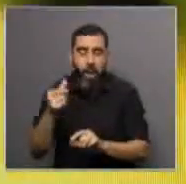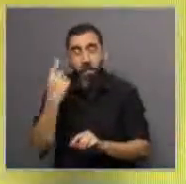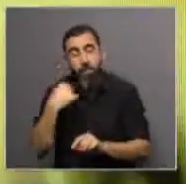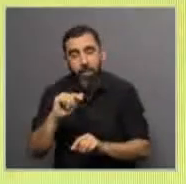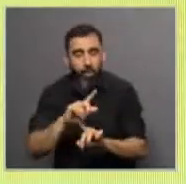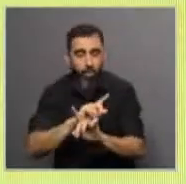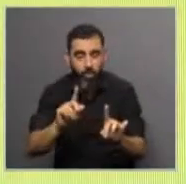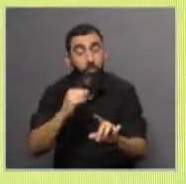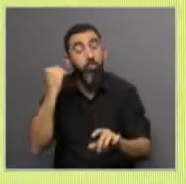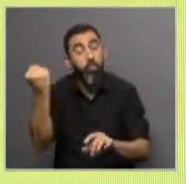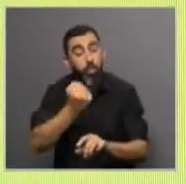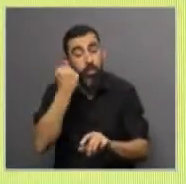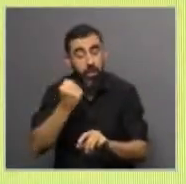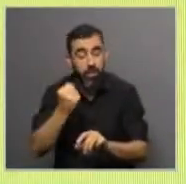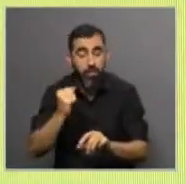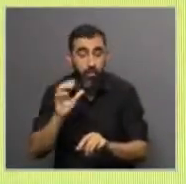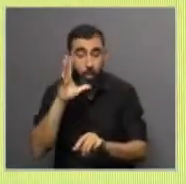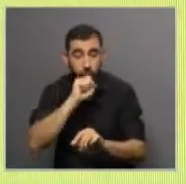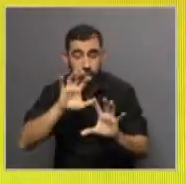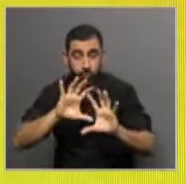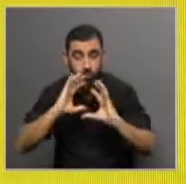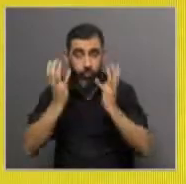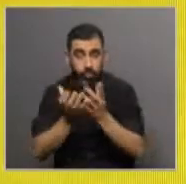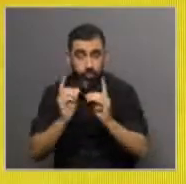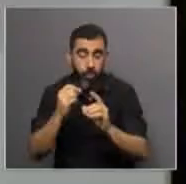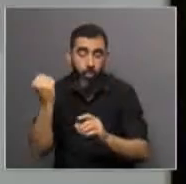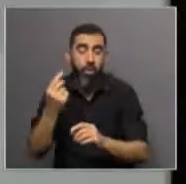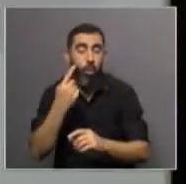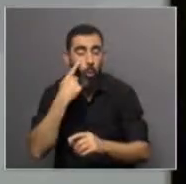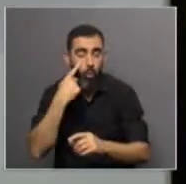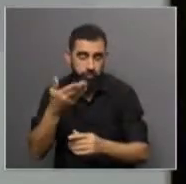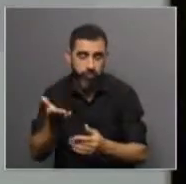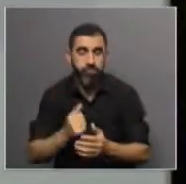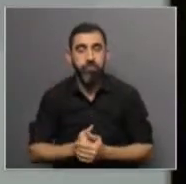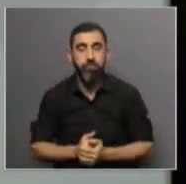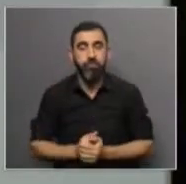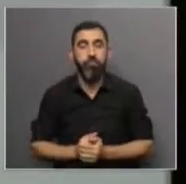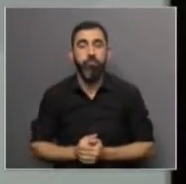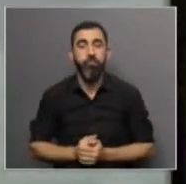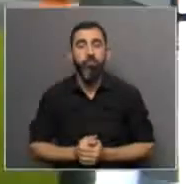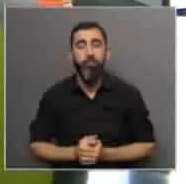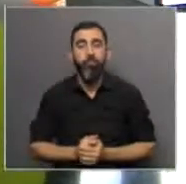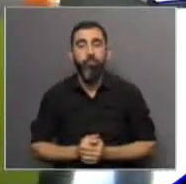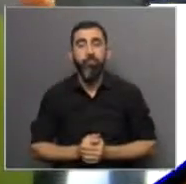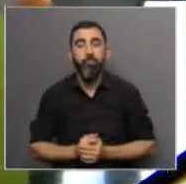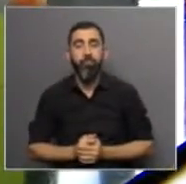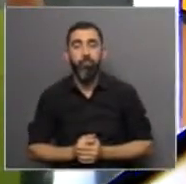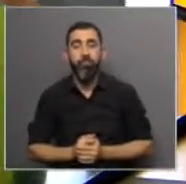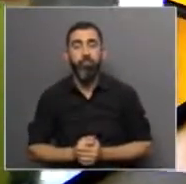no, es importante para la conservación y es importante conocerlas. Vemos la primera parte del informe, entonces, adelante.